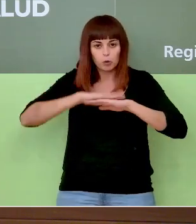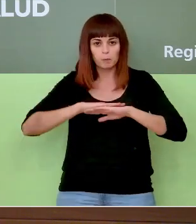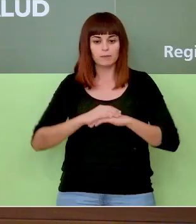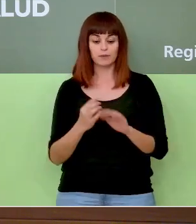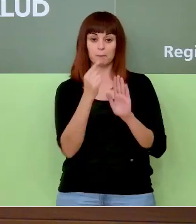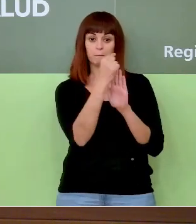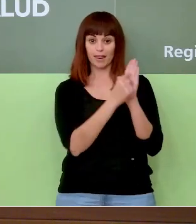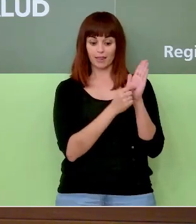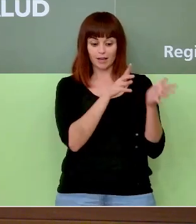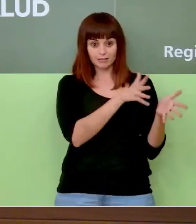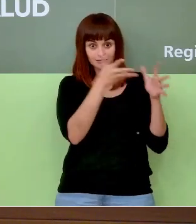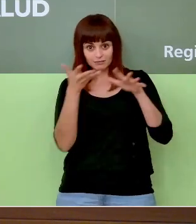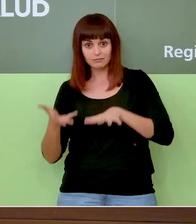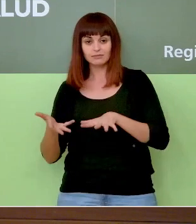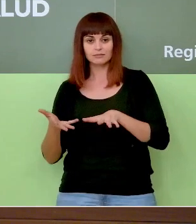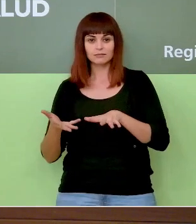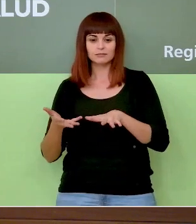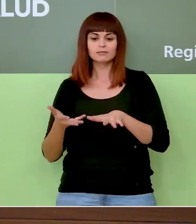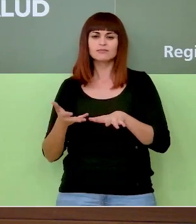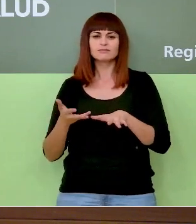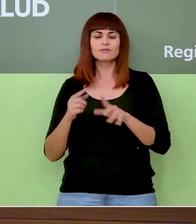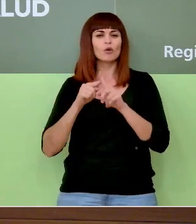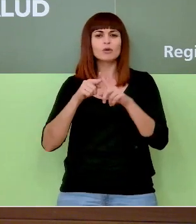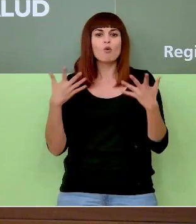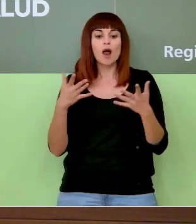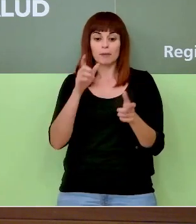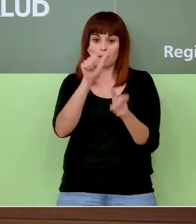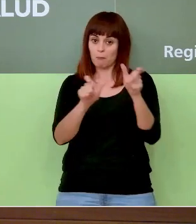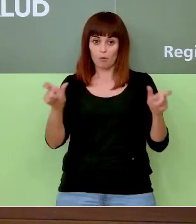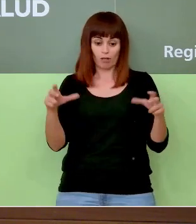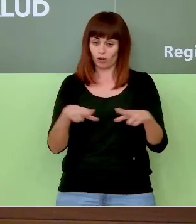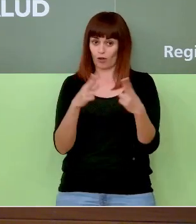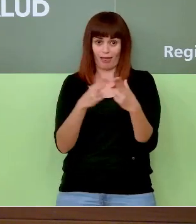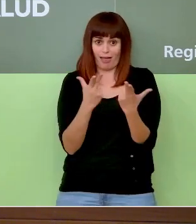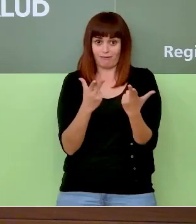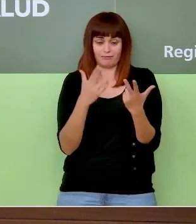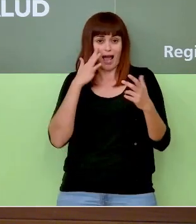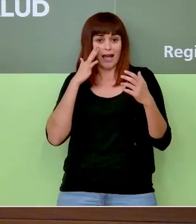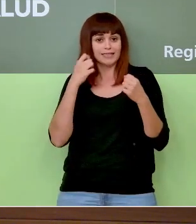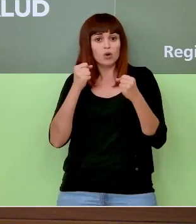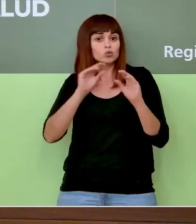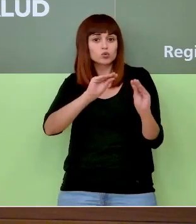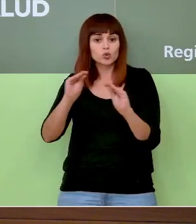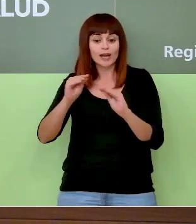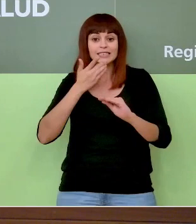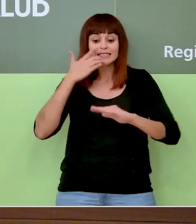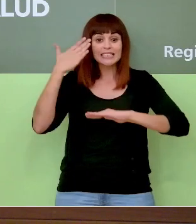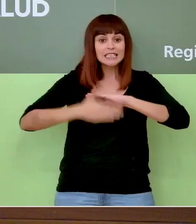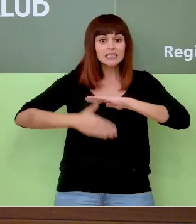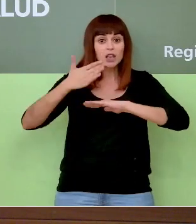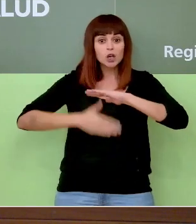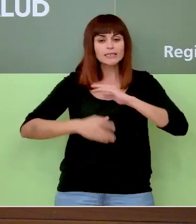medidas que se toman en beneficio de la salud de la población. Las restricciones que se hacen lo